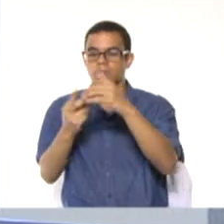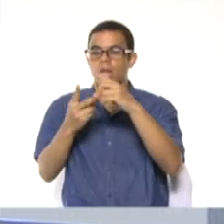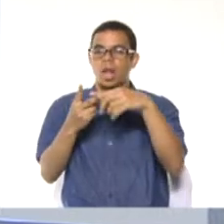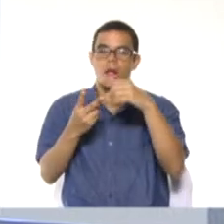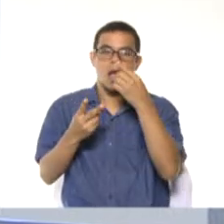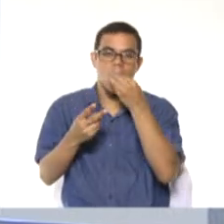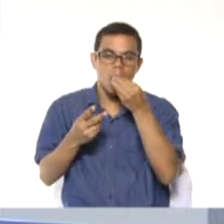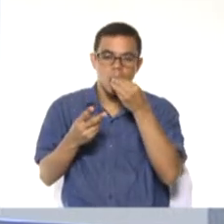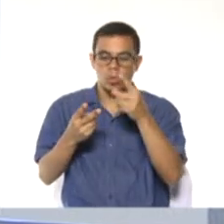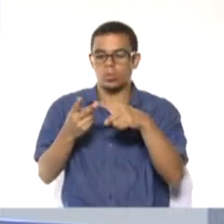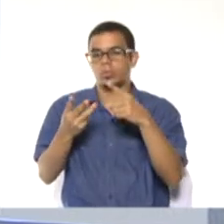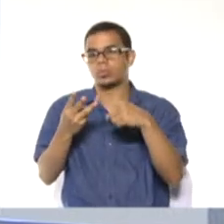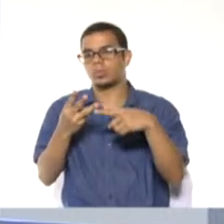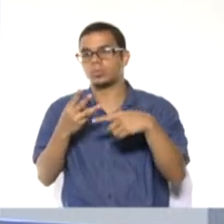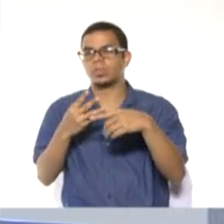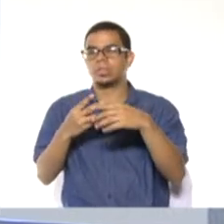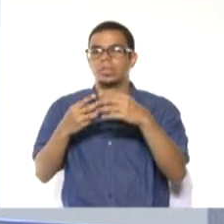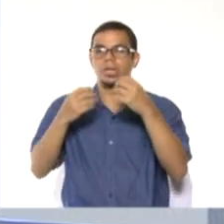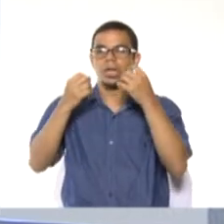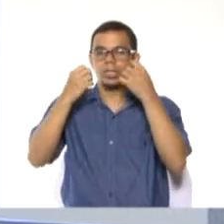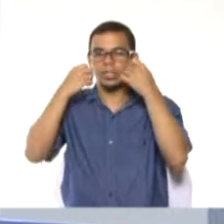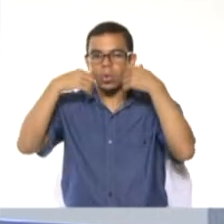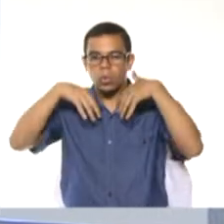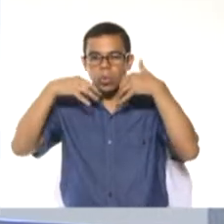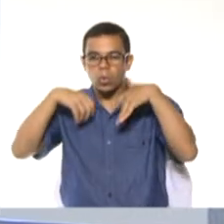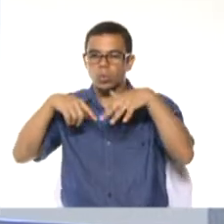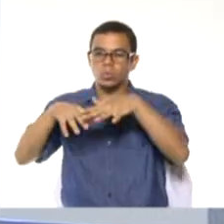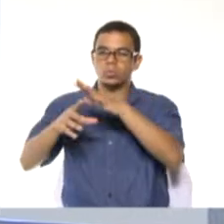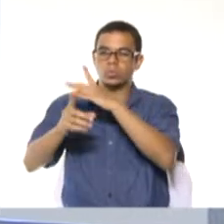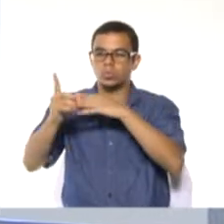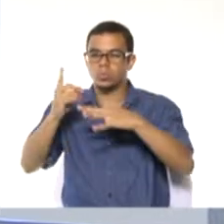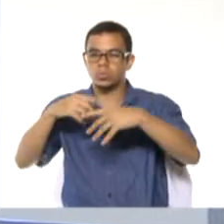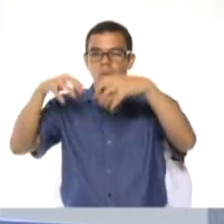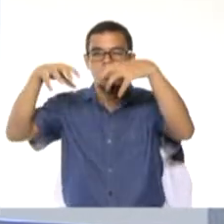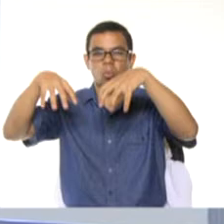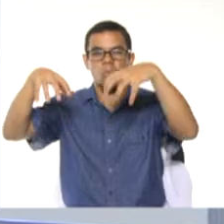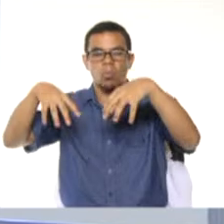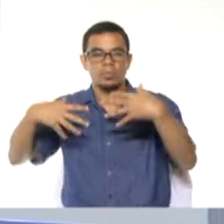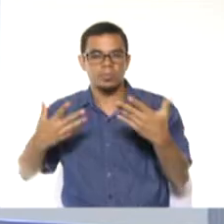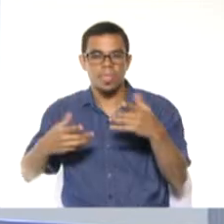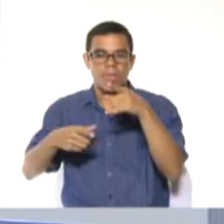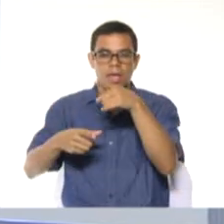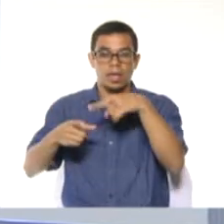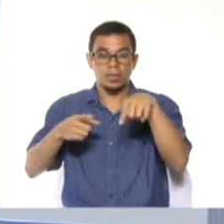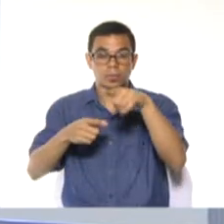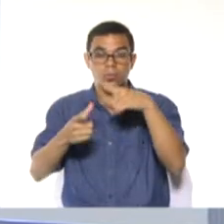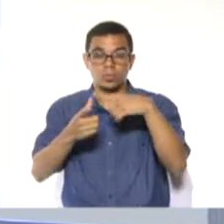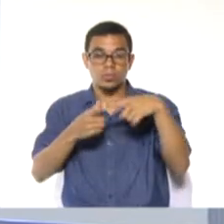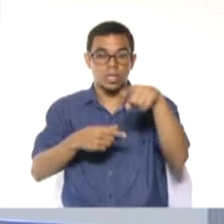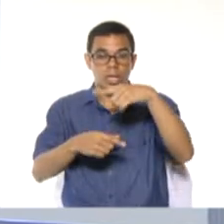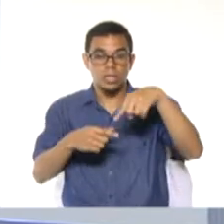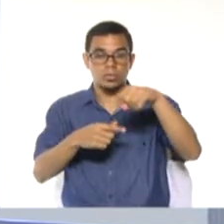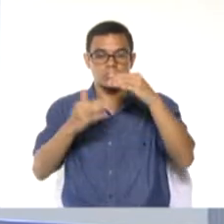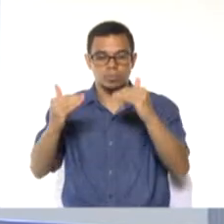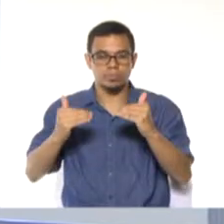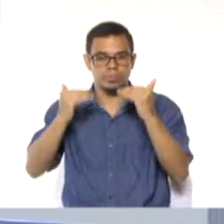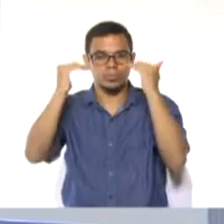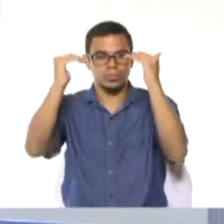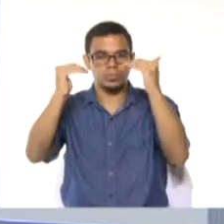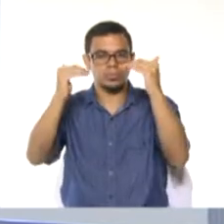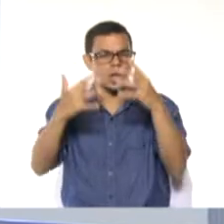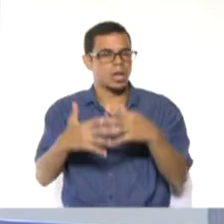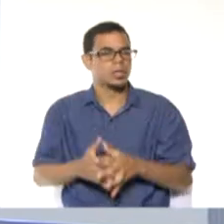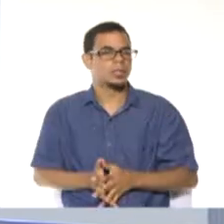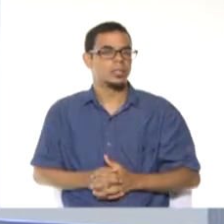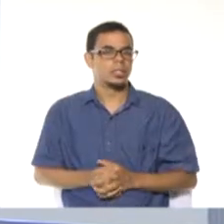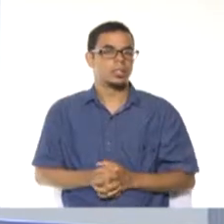alimento, a la humedad que había en ese momento, todas las características del ambiente, y ellos eran los que iban a prevalecer. Pero ¿qué